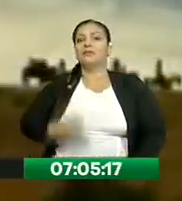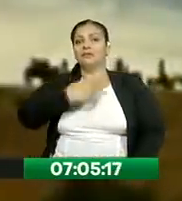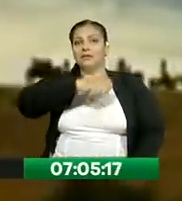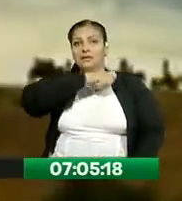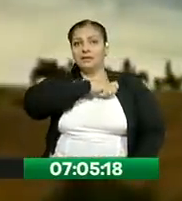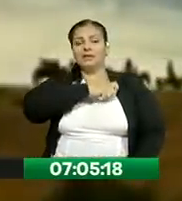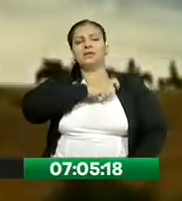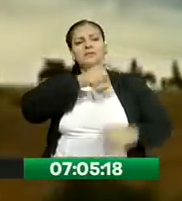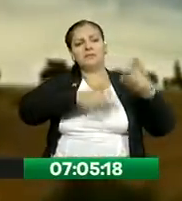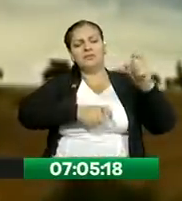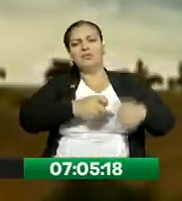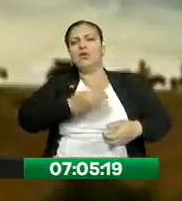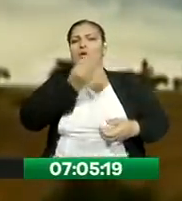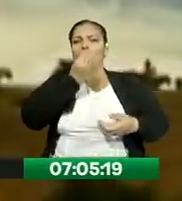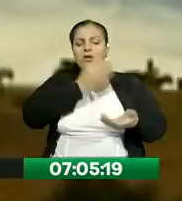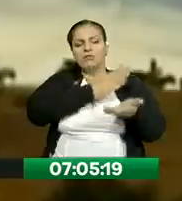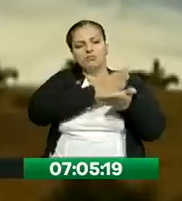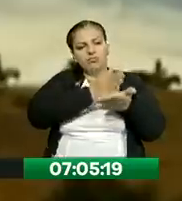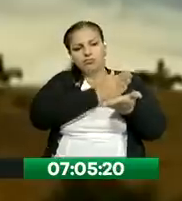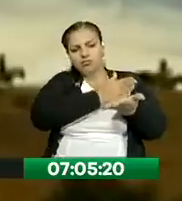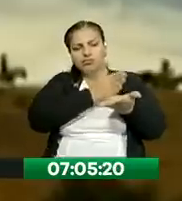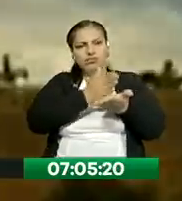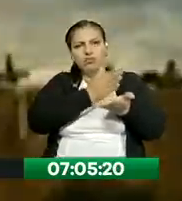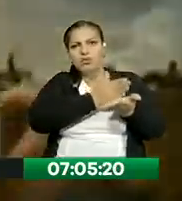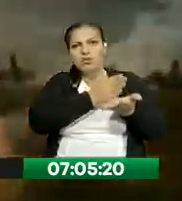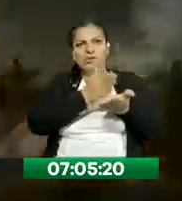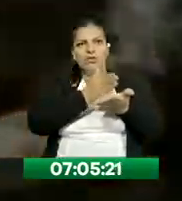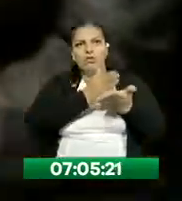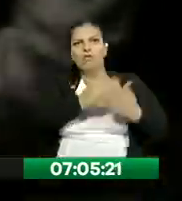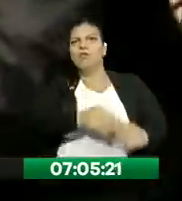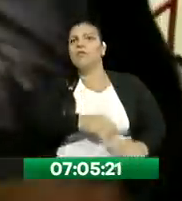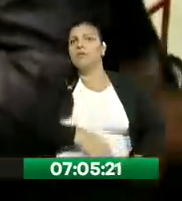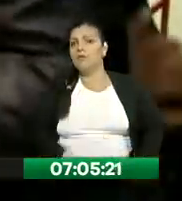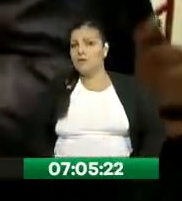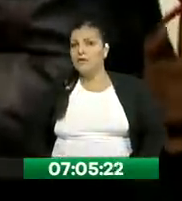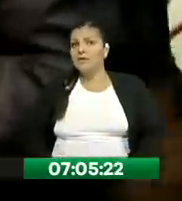esta tierra lejana con los productos de lo que hoy es Quito.